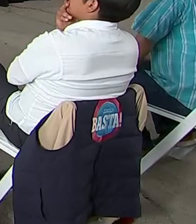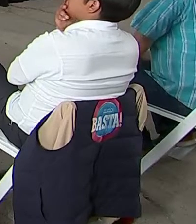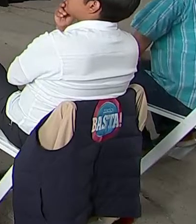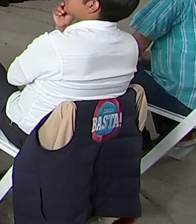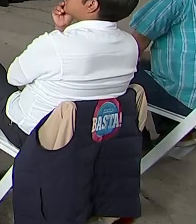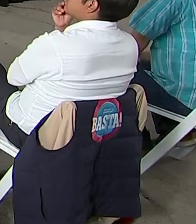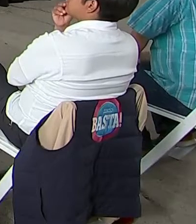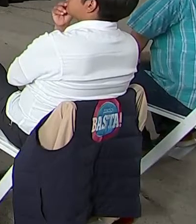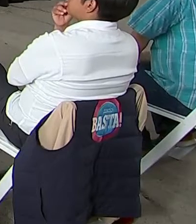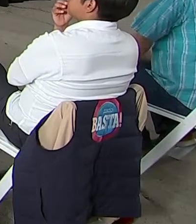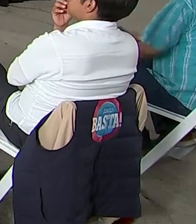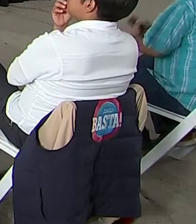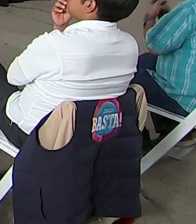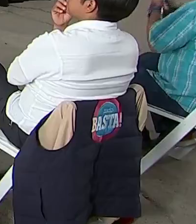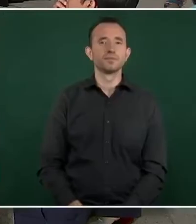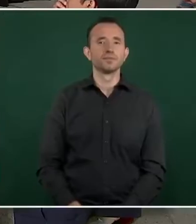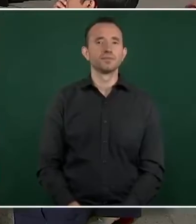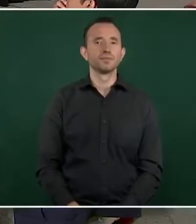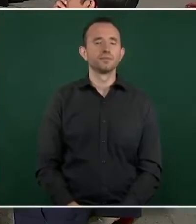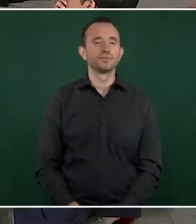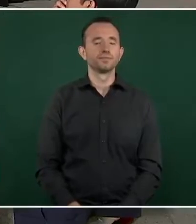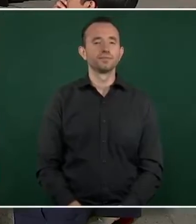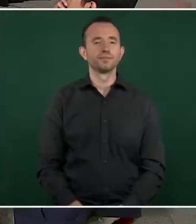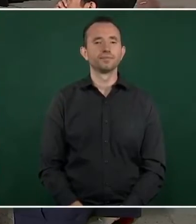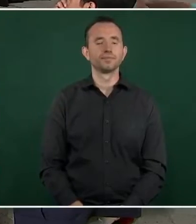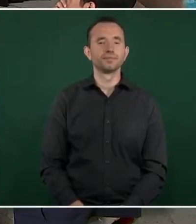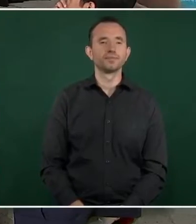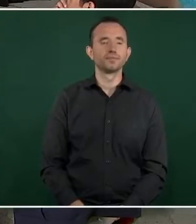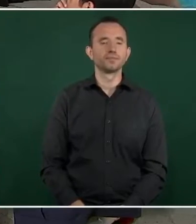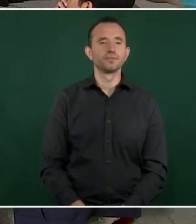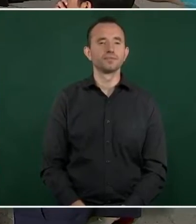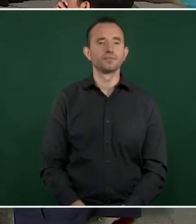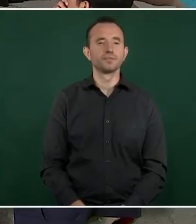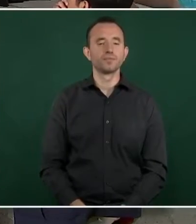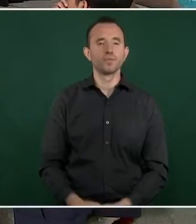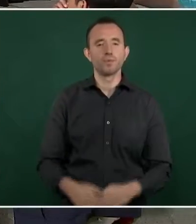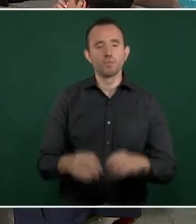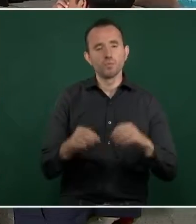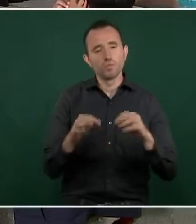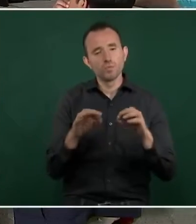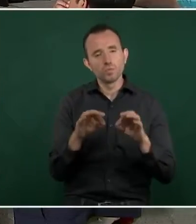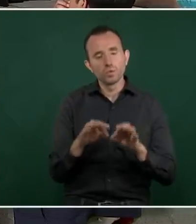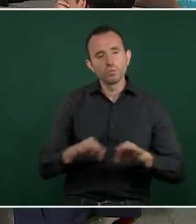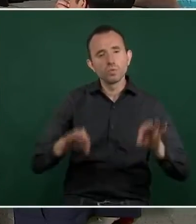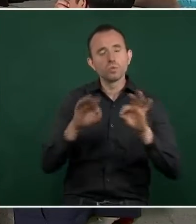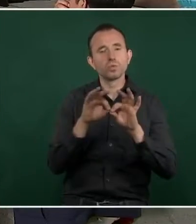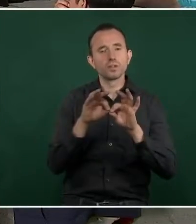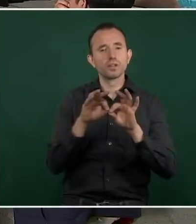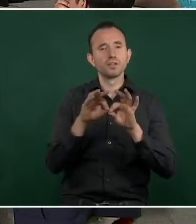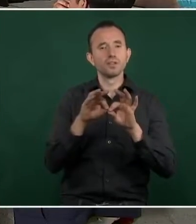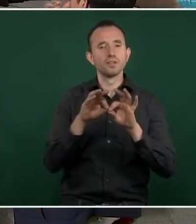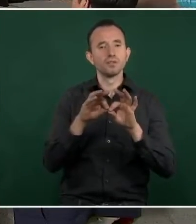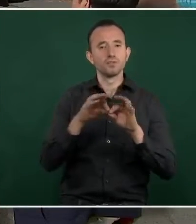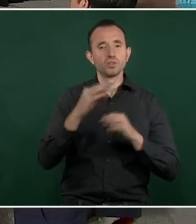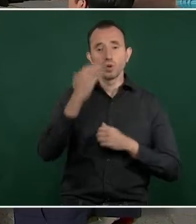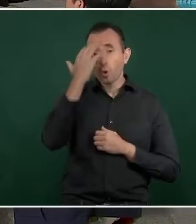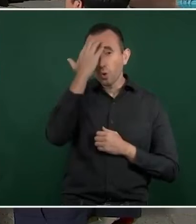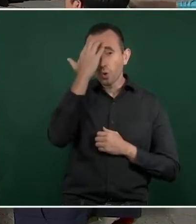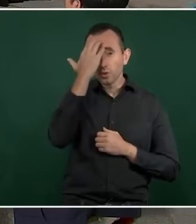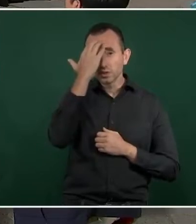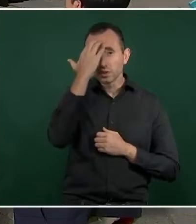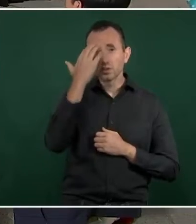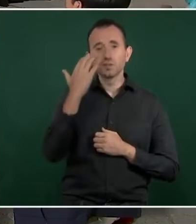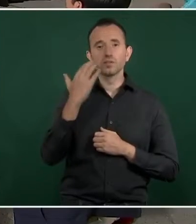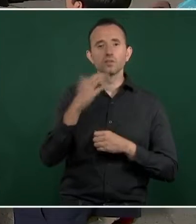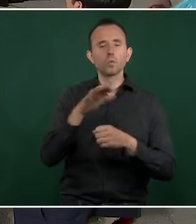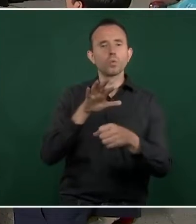Esto es importante que se conozca sobre la estrategia. Por lo